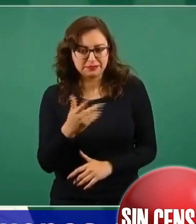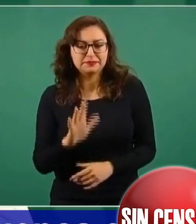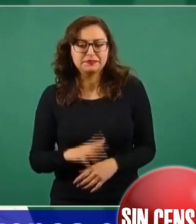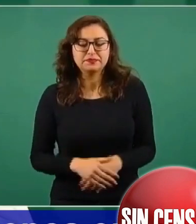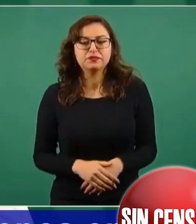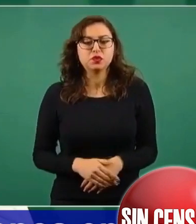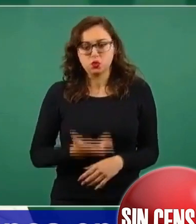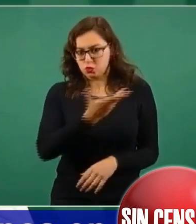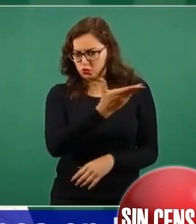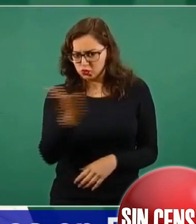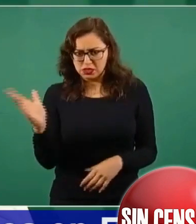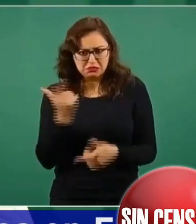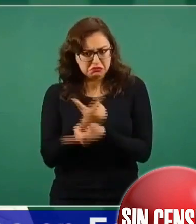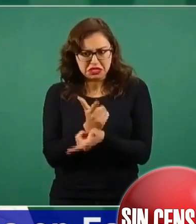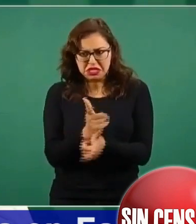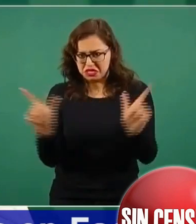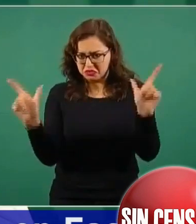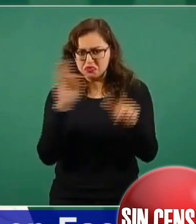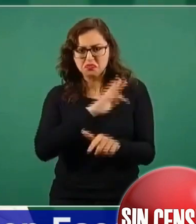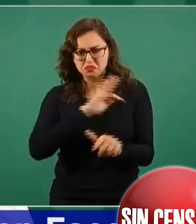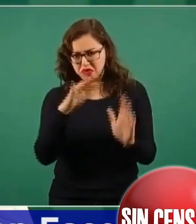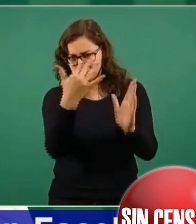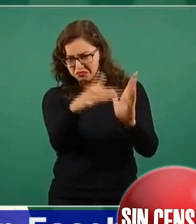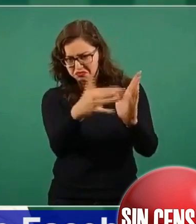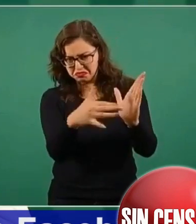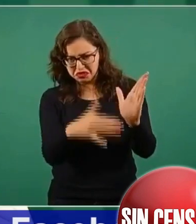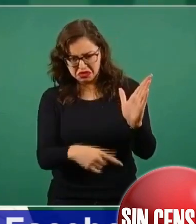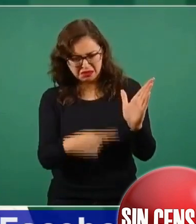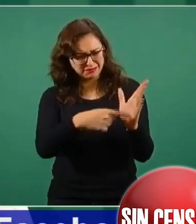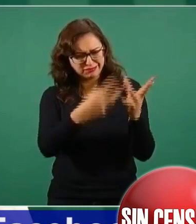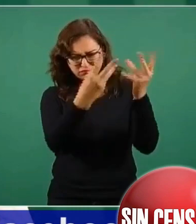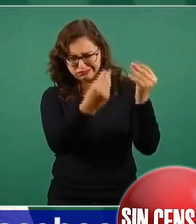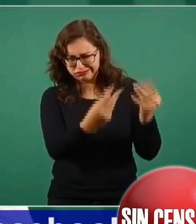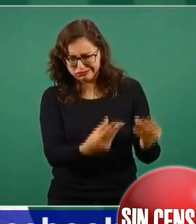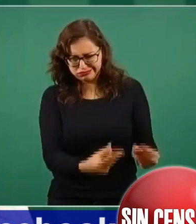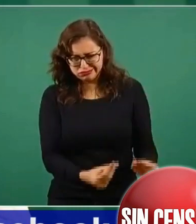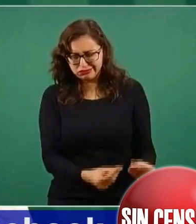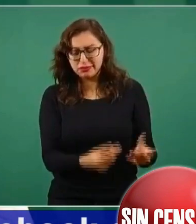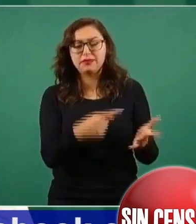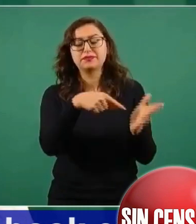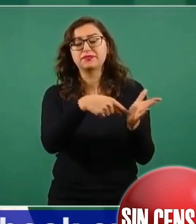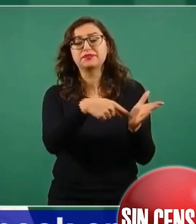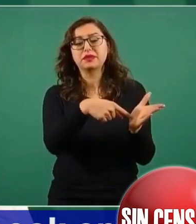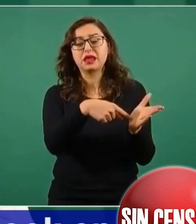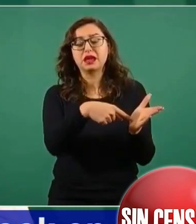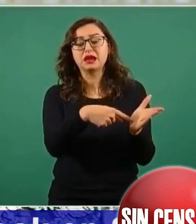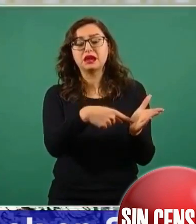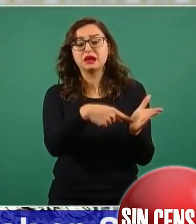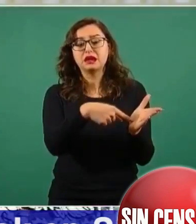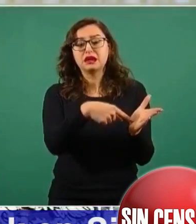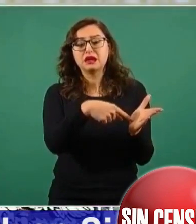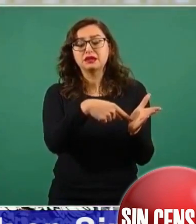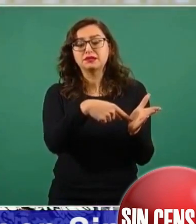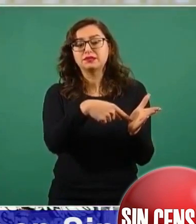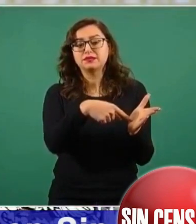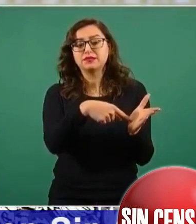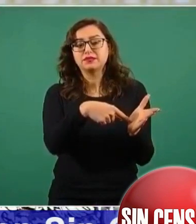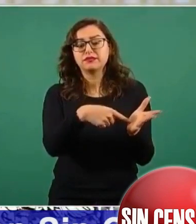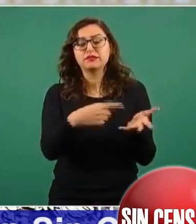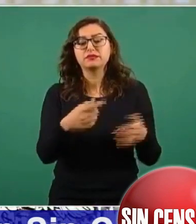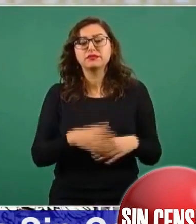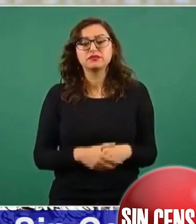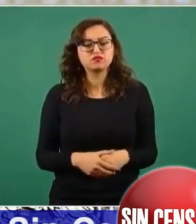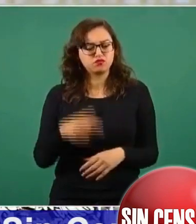su alcance y que ahí se dice muchas cosas, entre otras, yo me